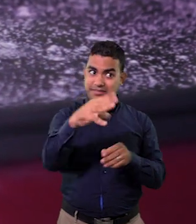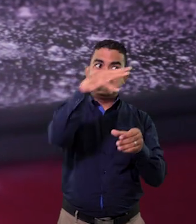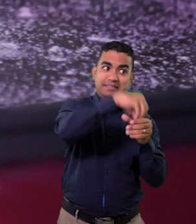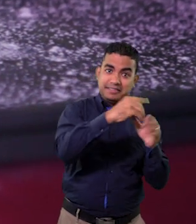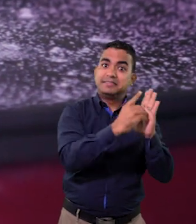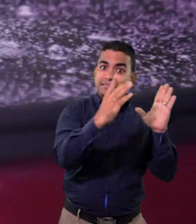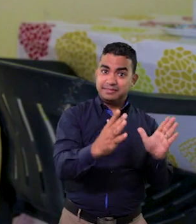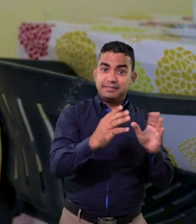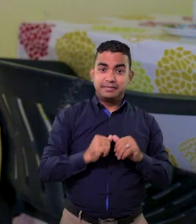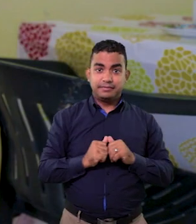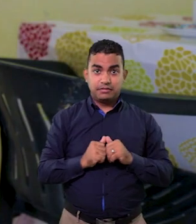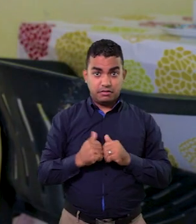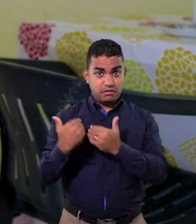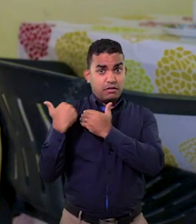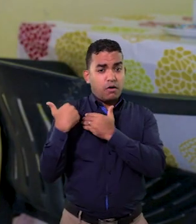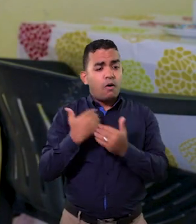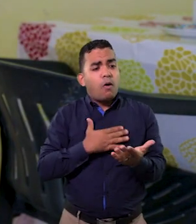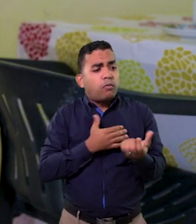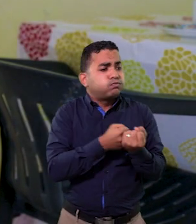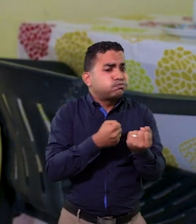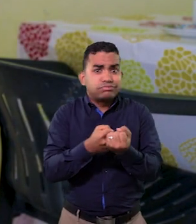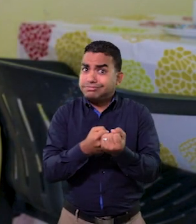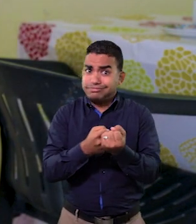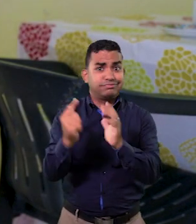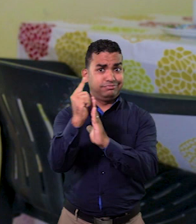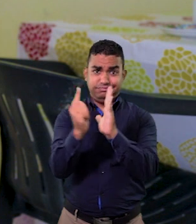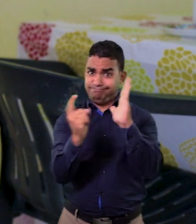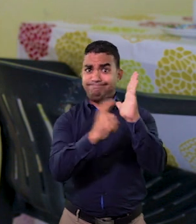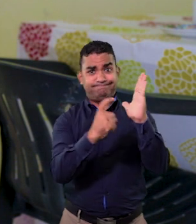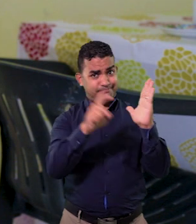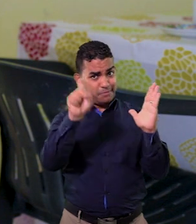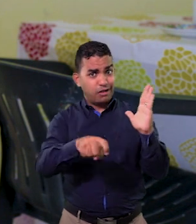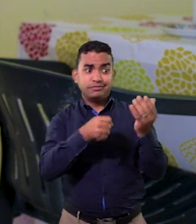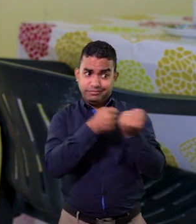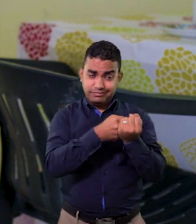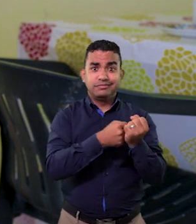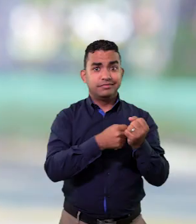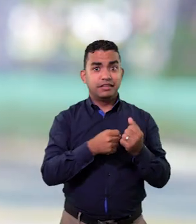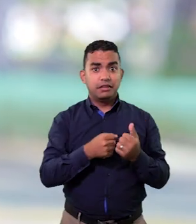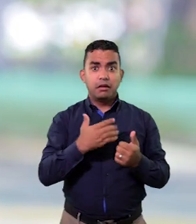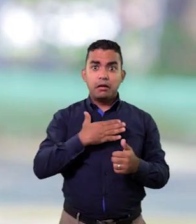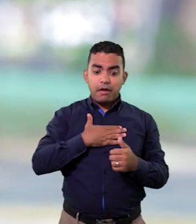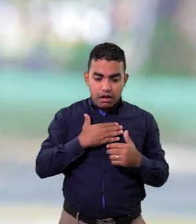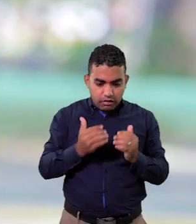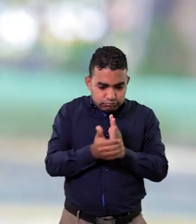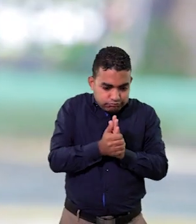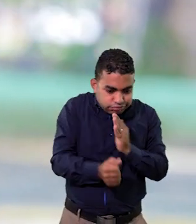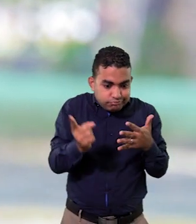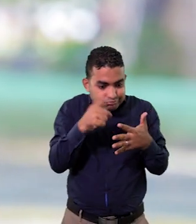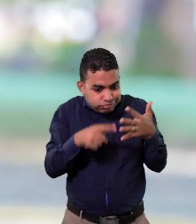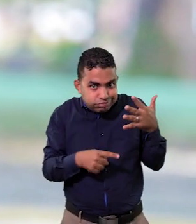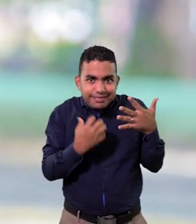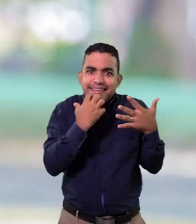un 5%. No es responsabilidad social, es cumplimiento de la ley, justicia social. Valórame por mis